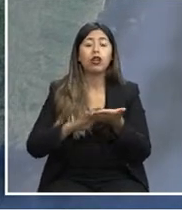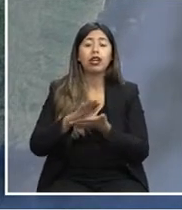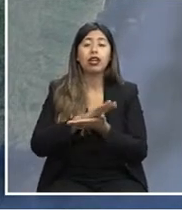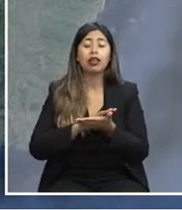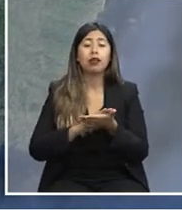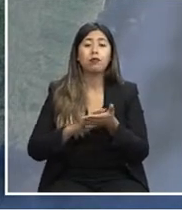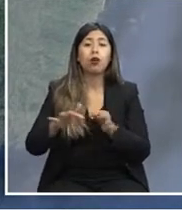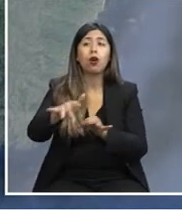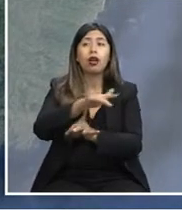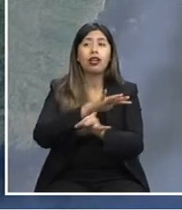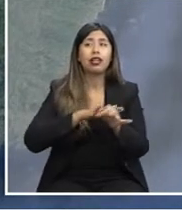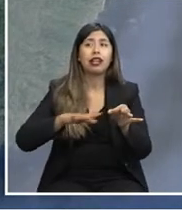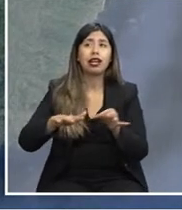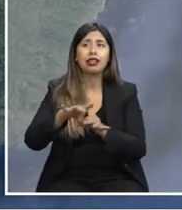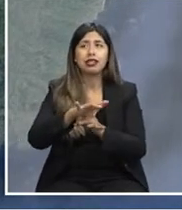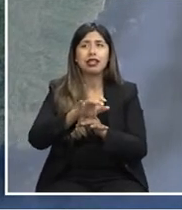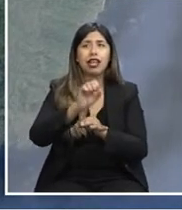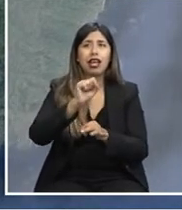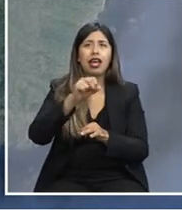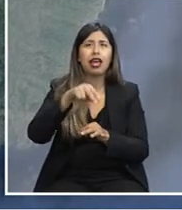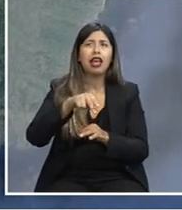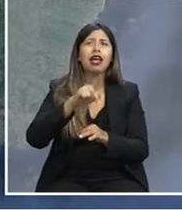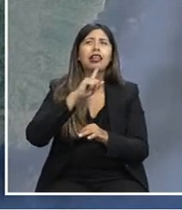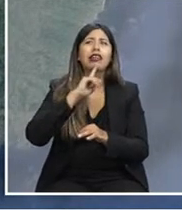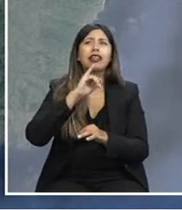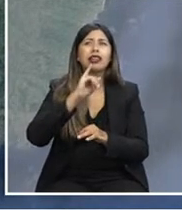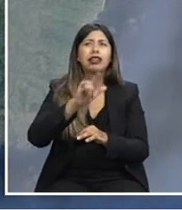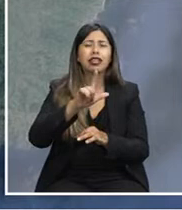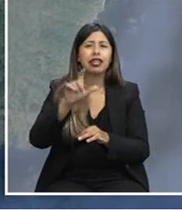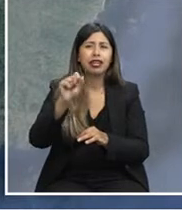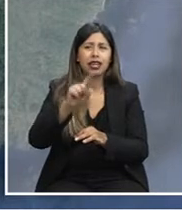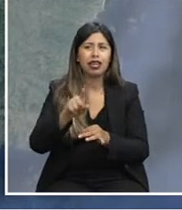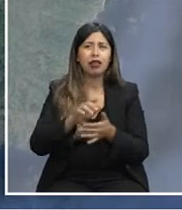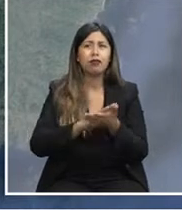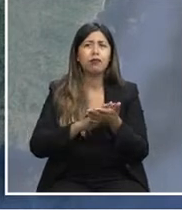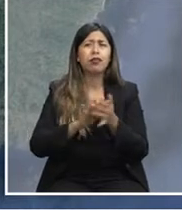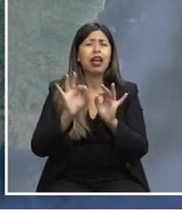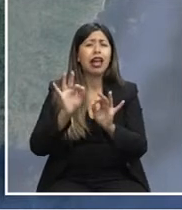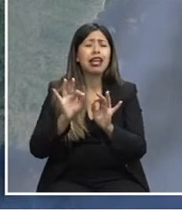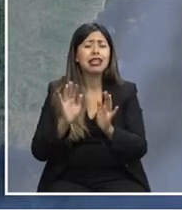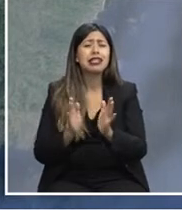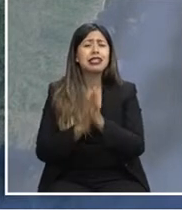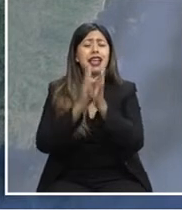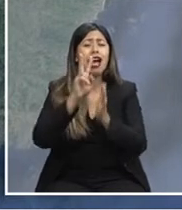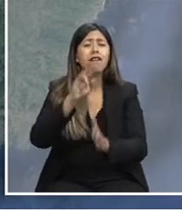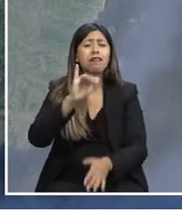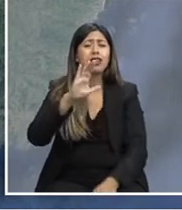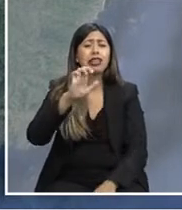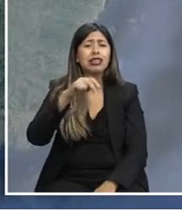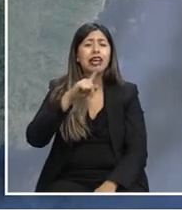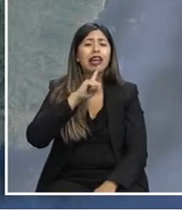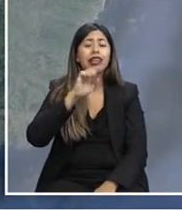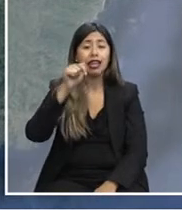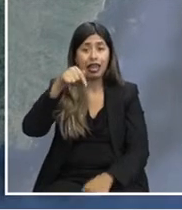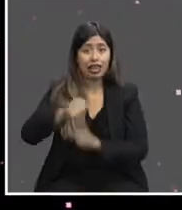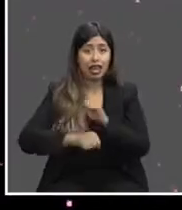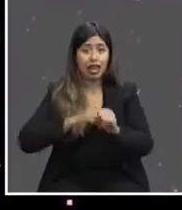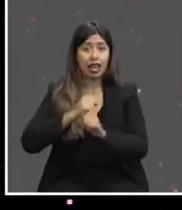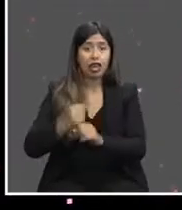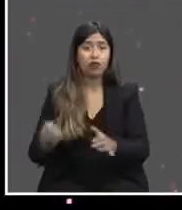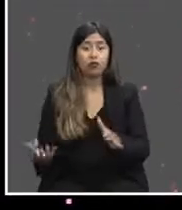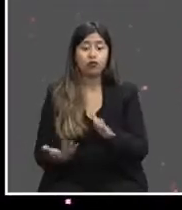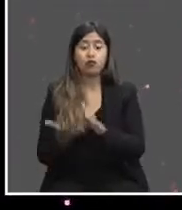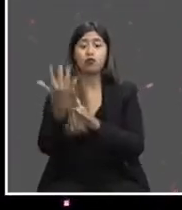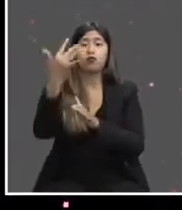en particular San Vicente y las Granadinas. Este año ocurrió una erupción donde hubo una